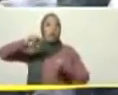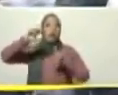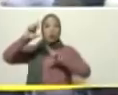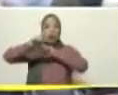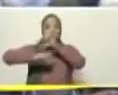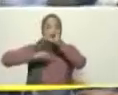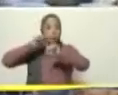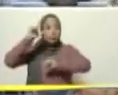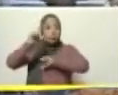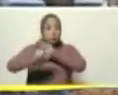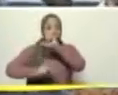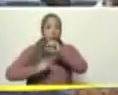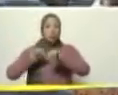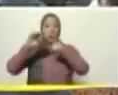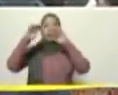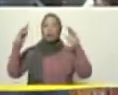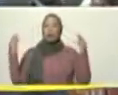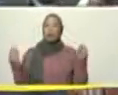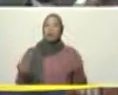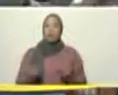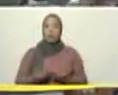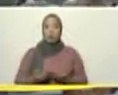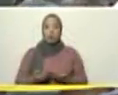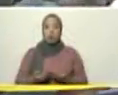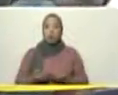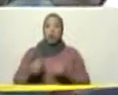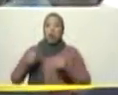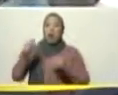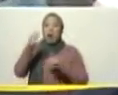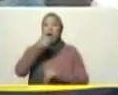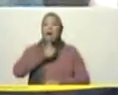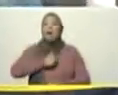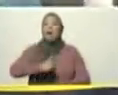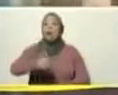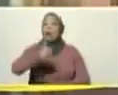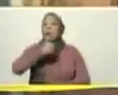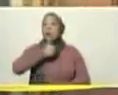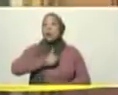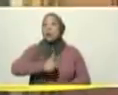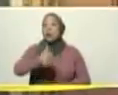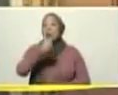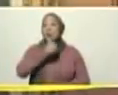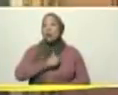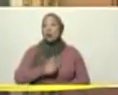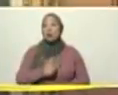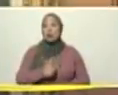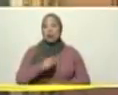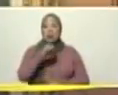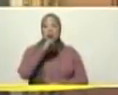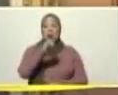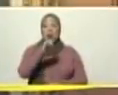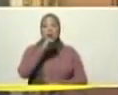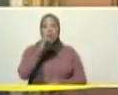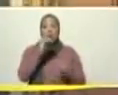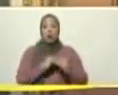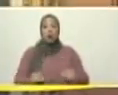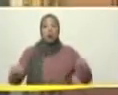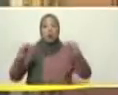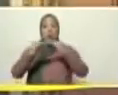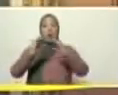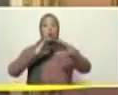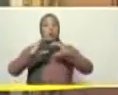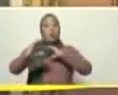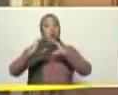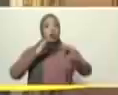vista del mundo, se resiste y se rompe todos los días la hegemonía comunicacional,